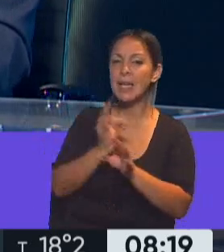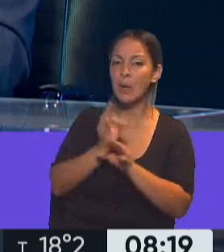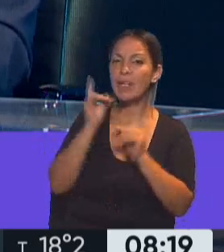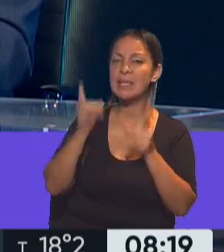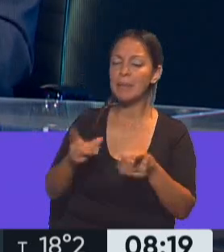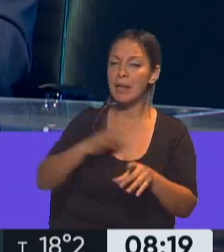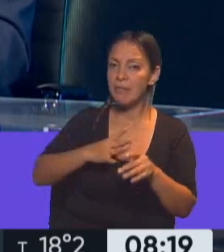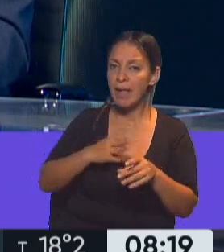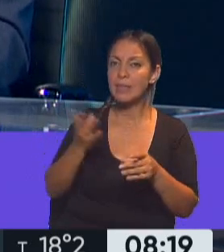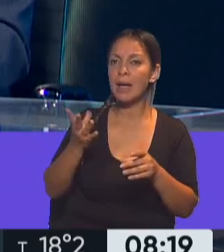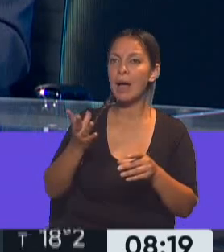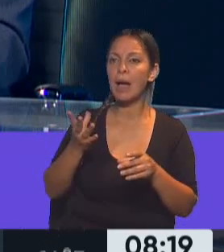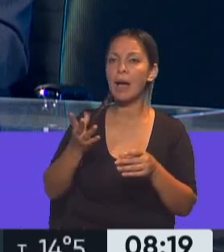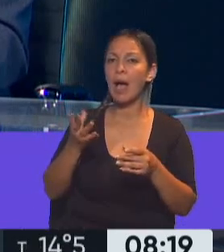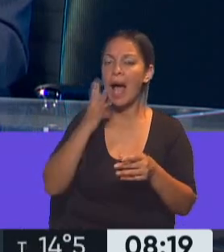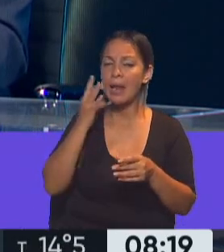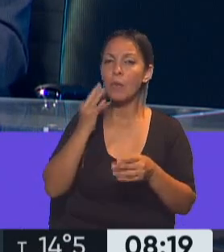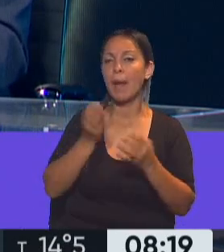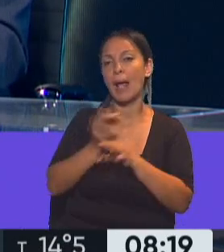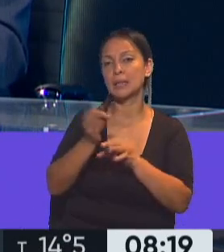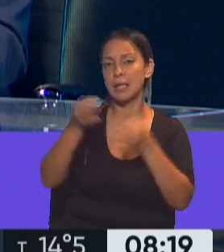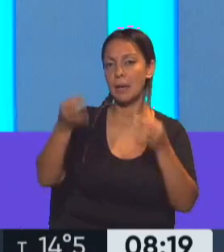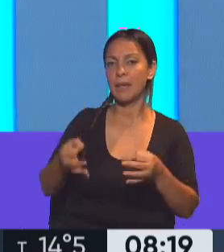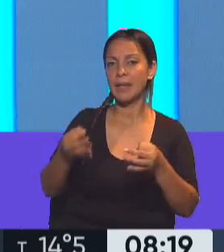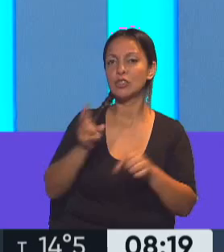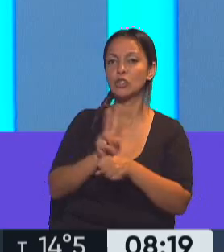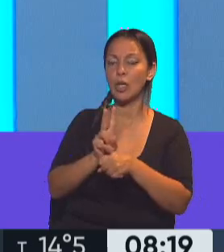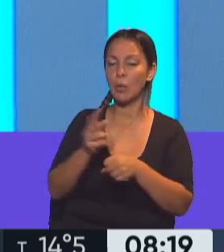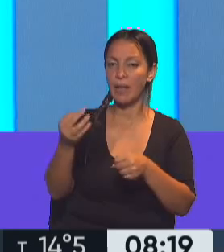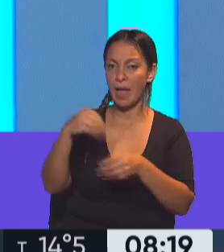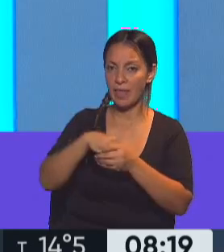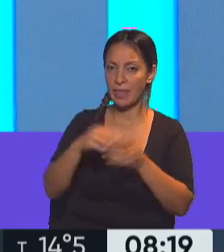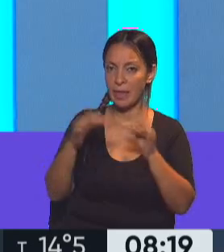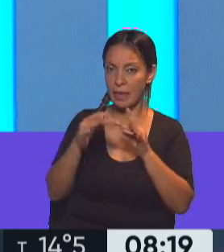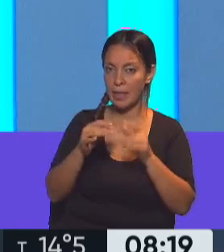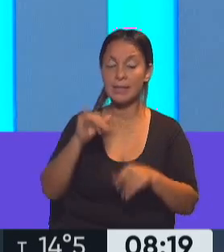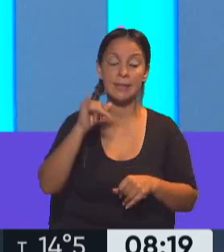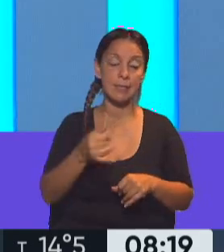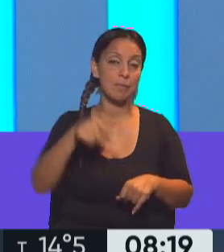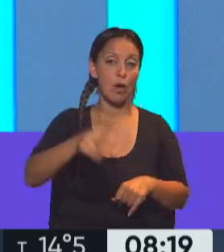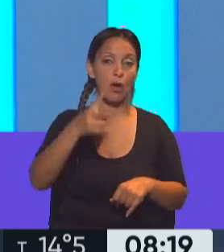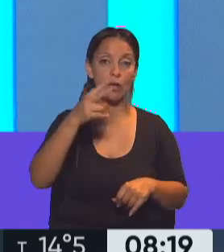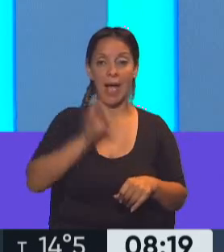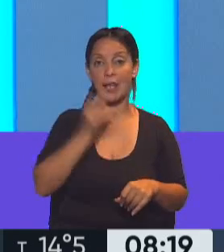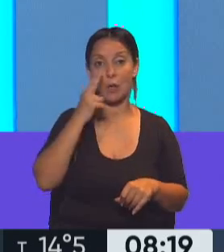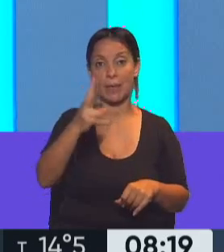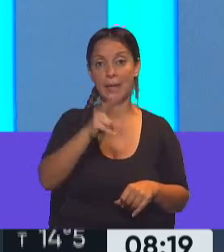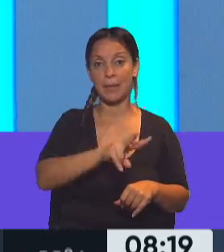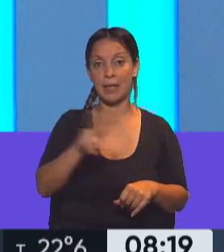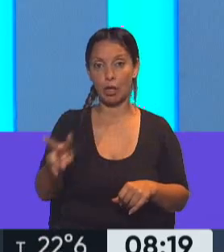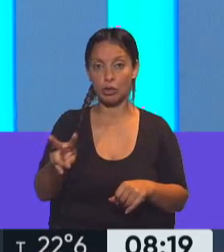para incluir la educación y la seguridad digital? Hablar de hoy en el año 2022, diría que